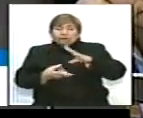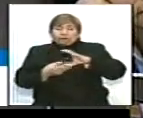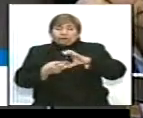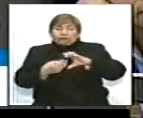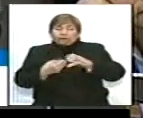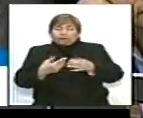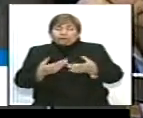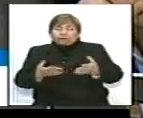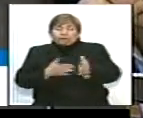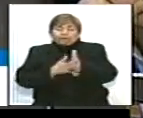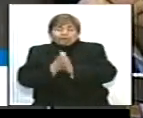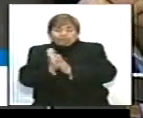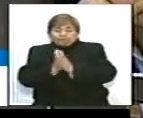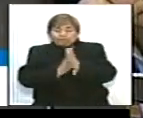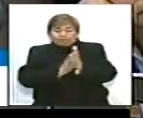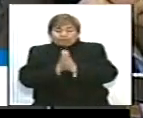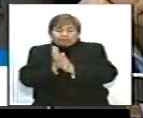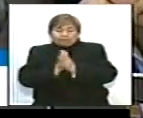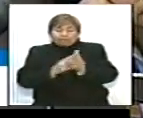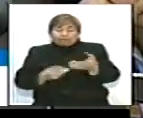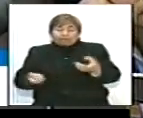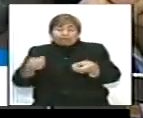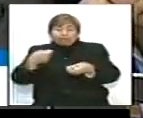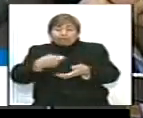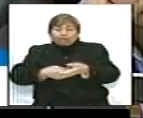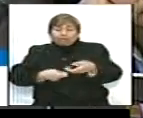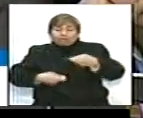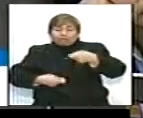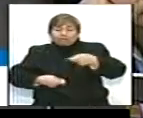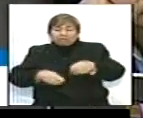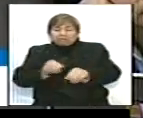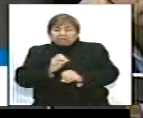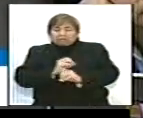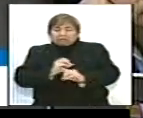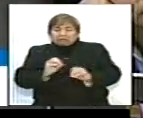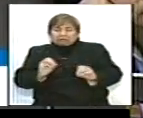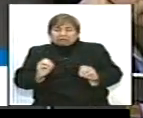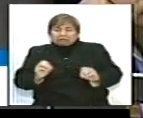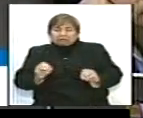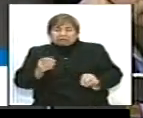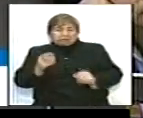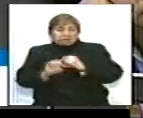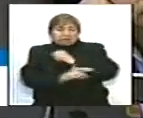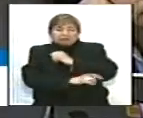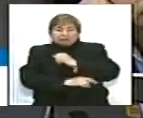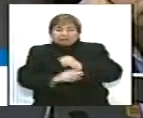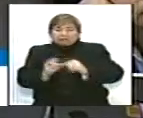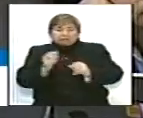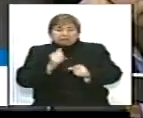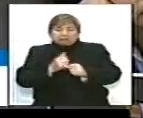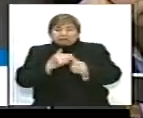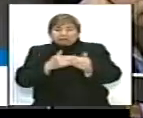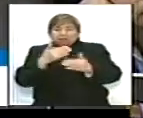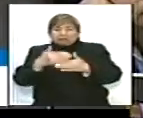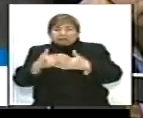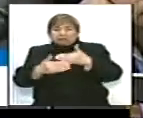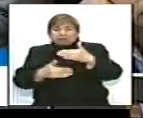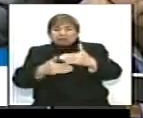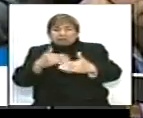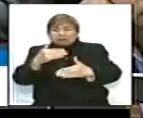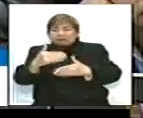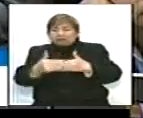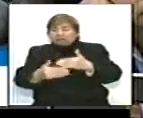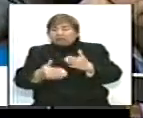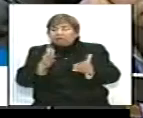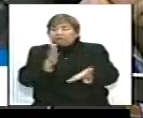es un país atractivo para los inversionistas. Sin inversión, ese país no avanza. Y es por eso que estamos